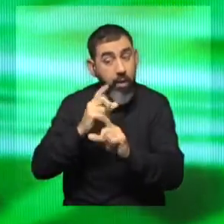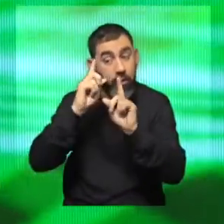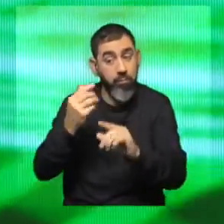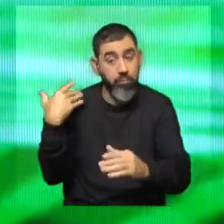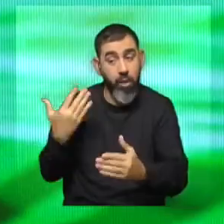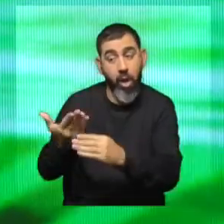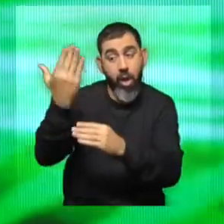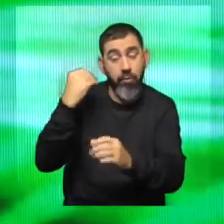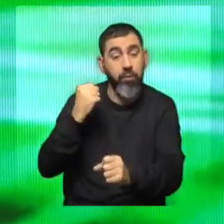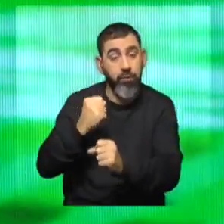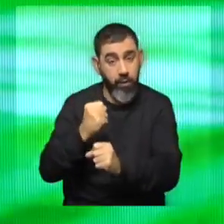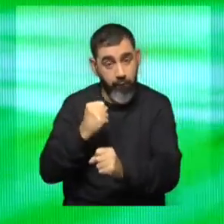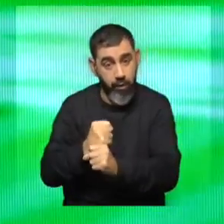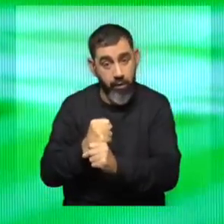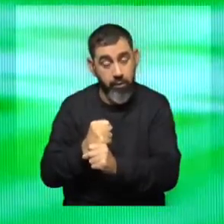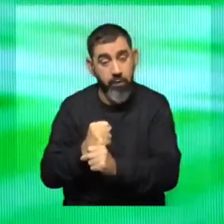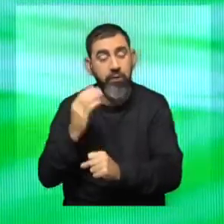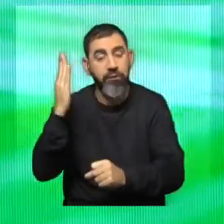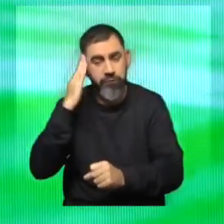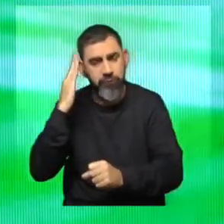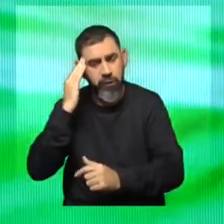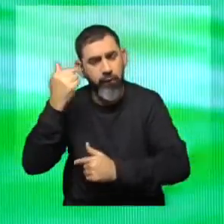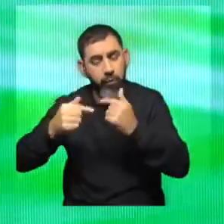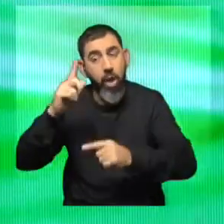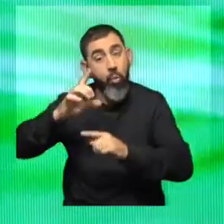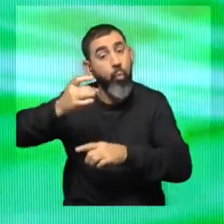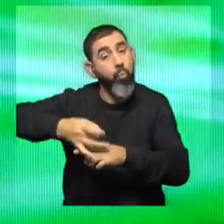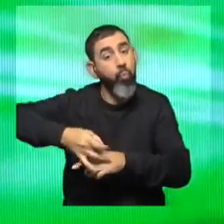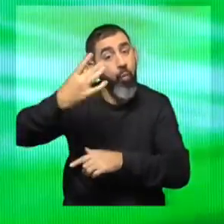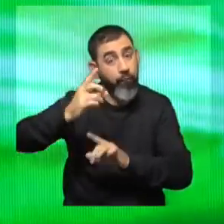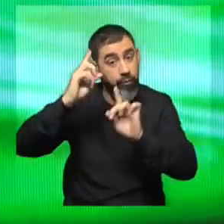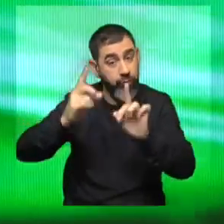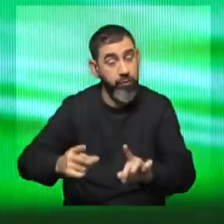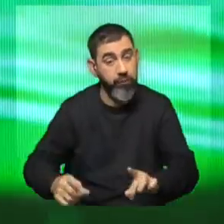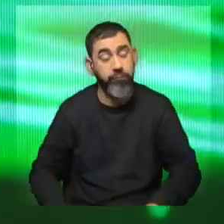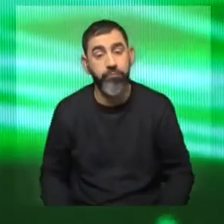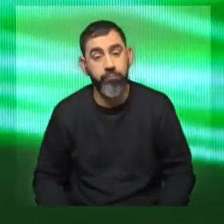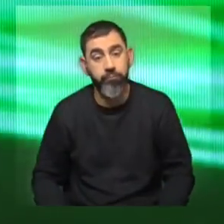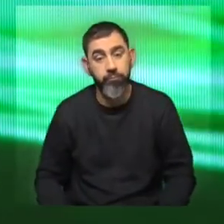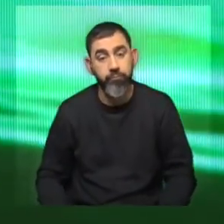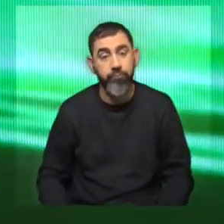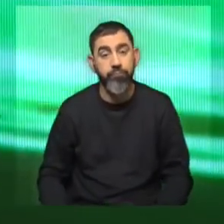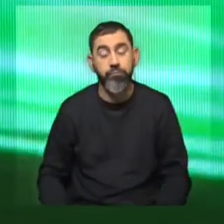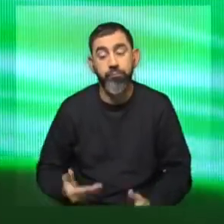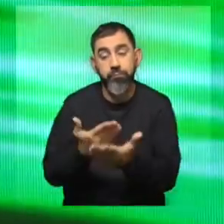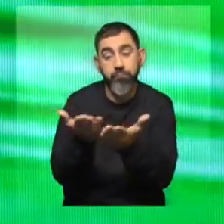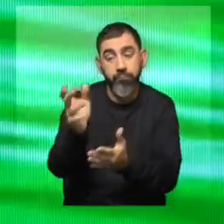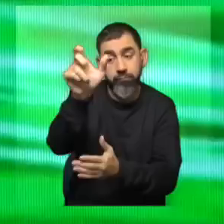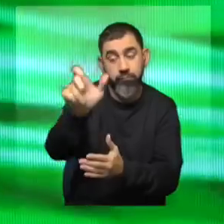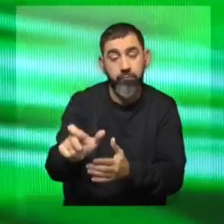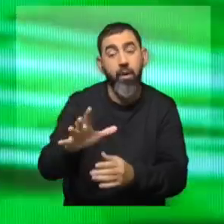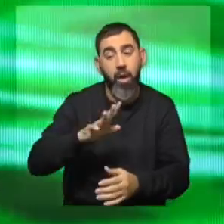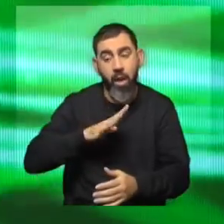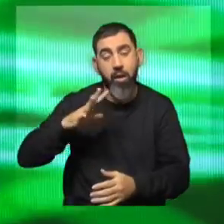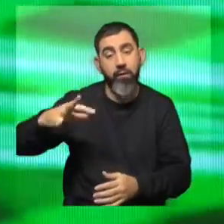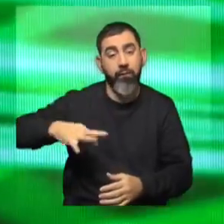que que tienen este oficios y muchos algunos profesiones Entonces visualizar a esa persona de calle como que tiene una